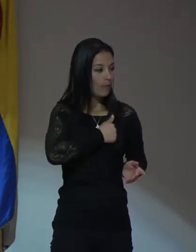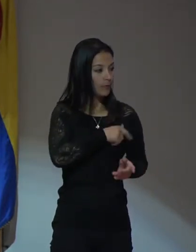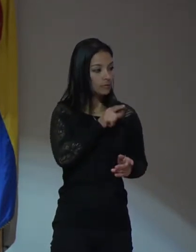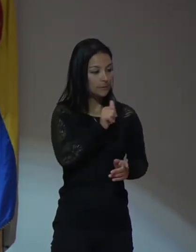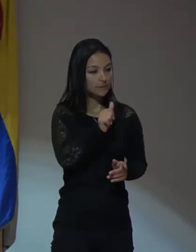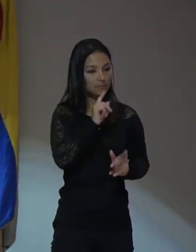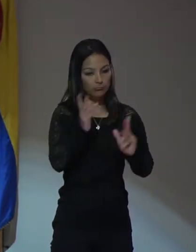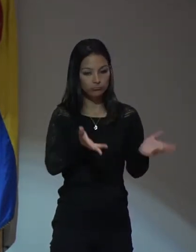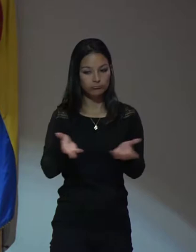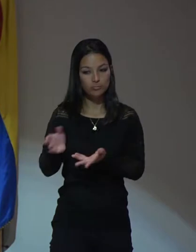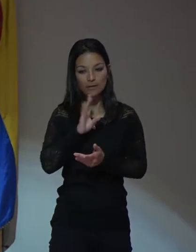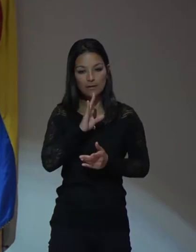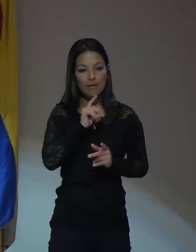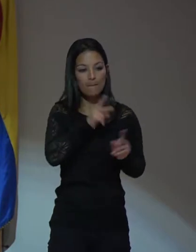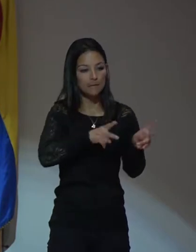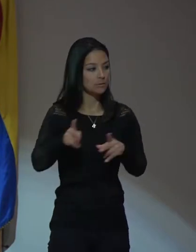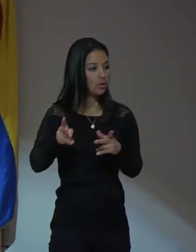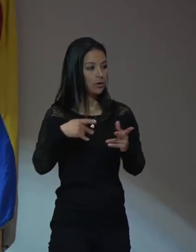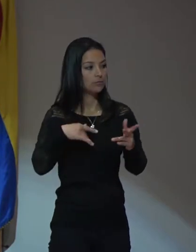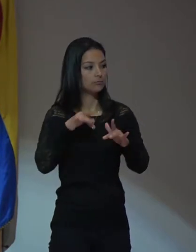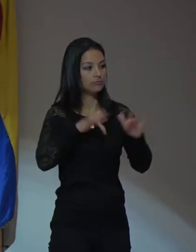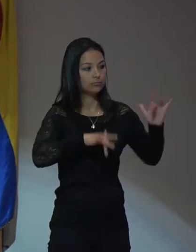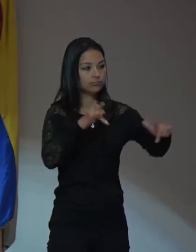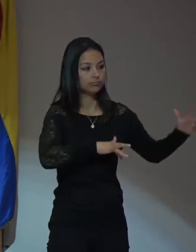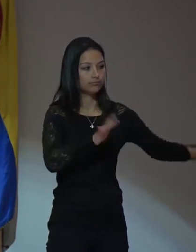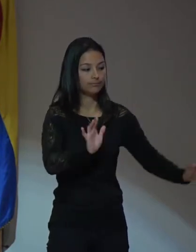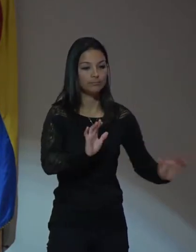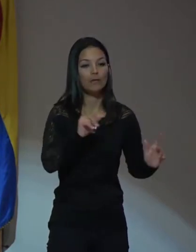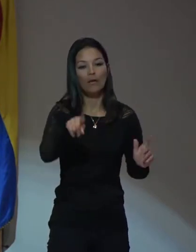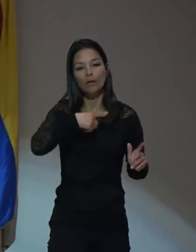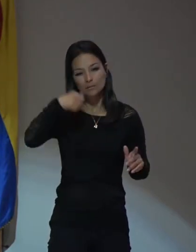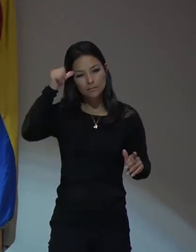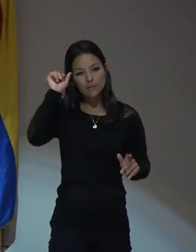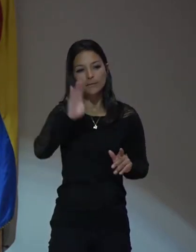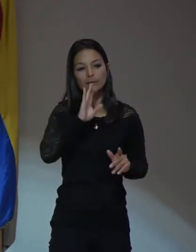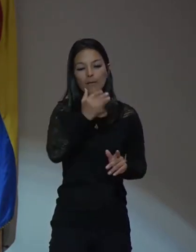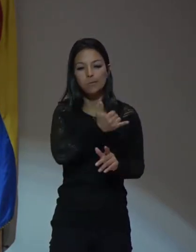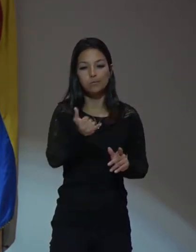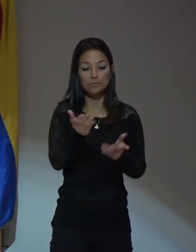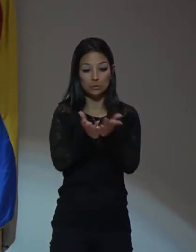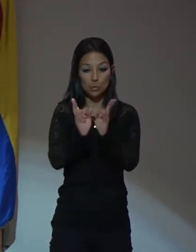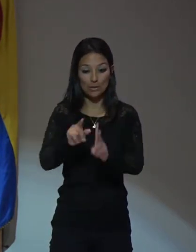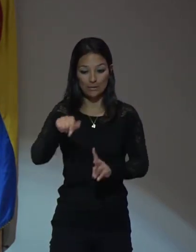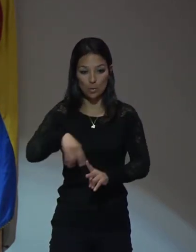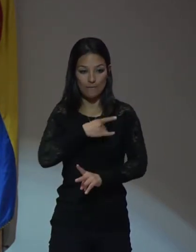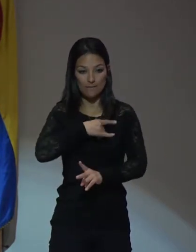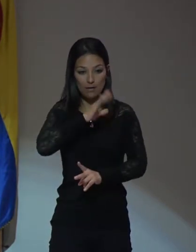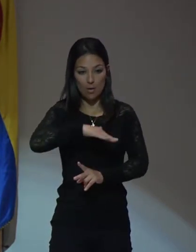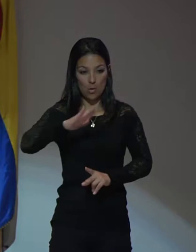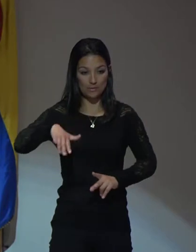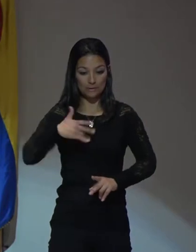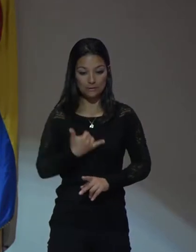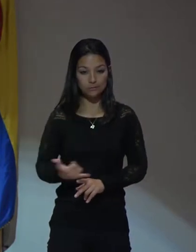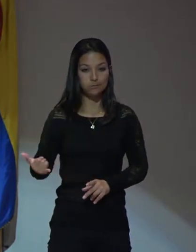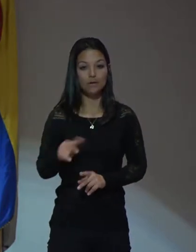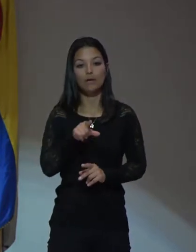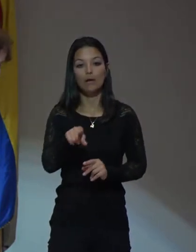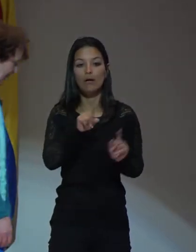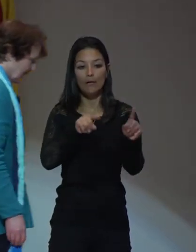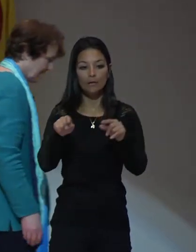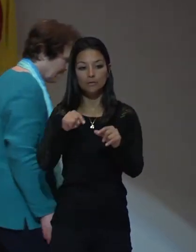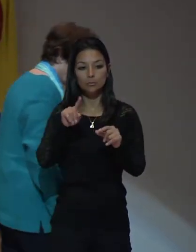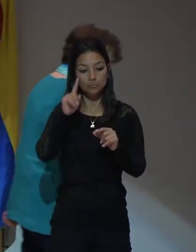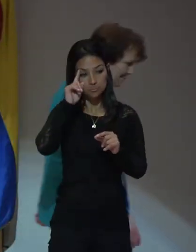y presente a sus invitados. Les recordamos que los estudiantes de los Andes estarán atentos a